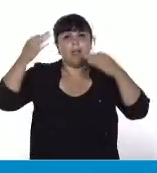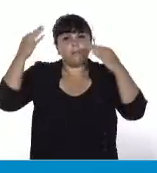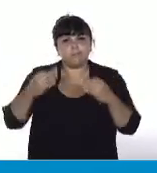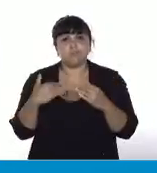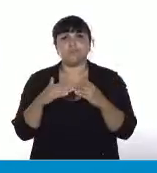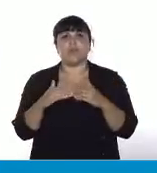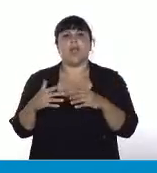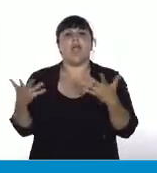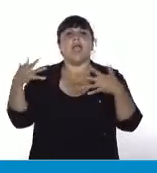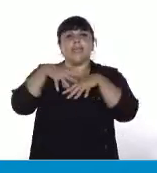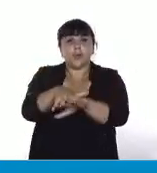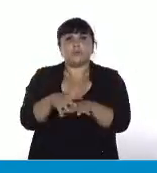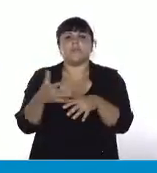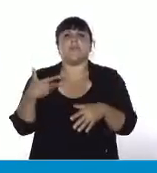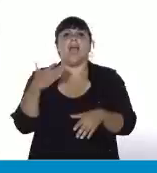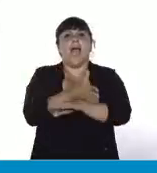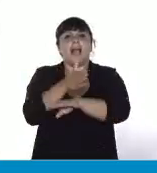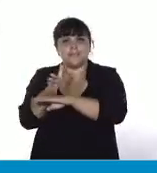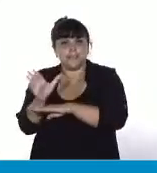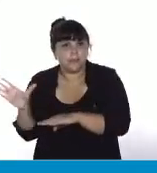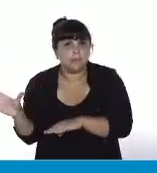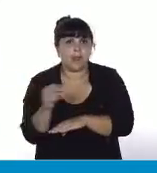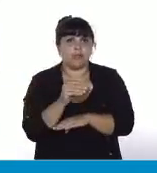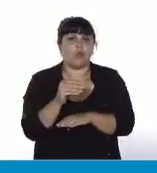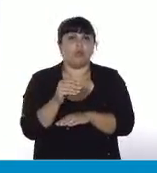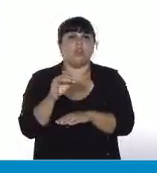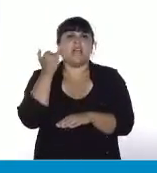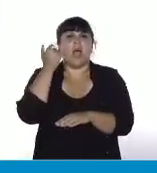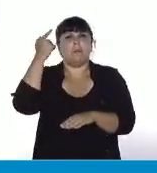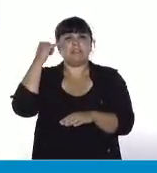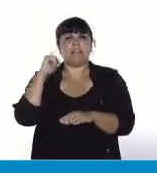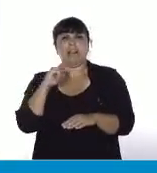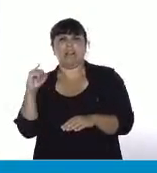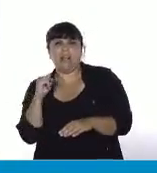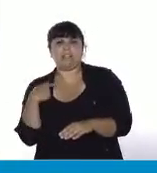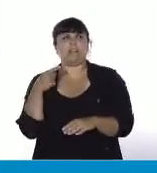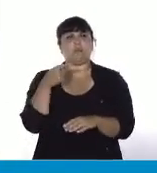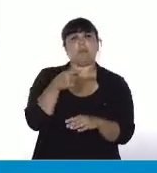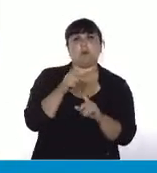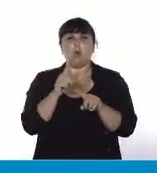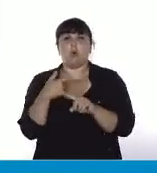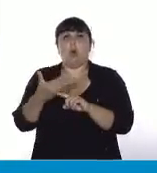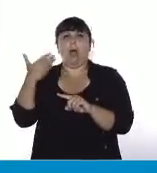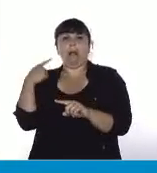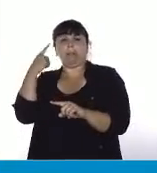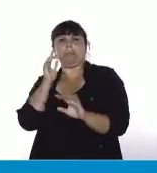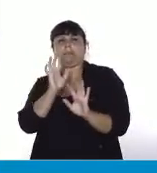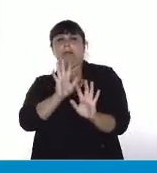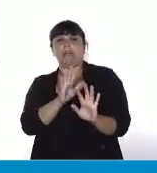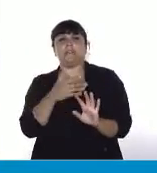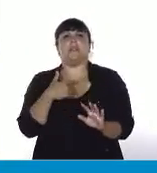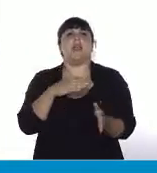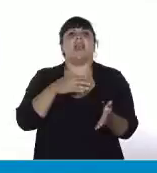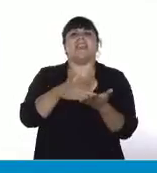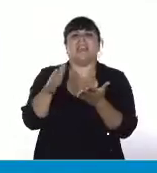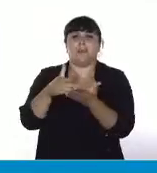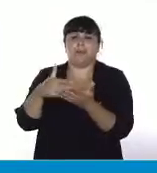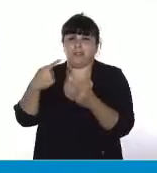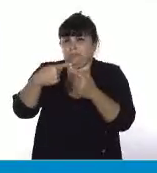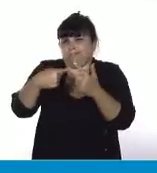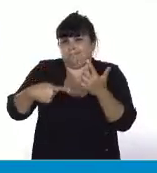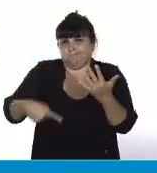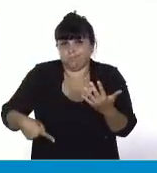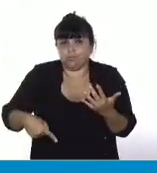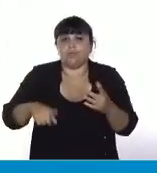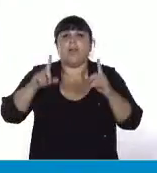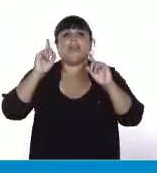inclusiva y accesible para todos, eliminando los prejuicios que tenemos, las discriminaciones múltiples, y